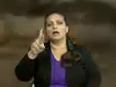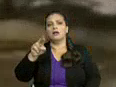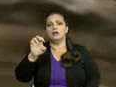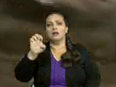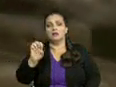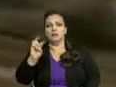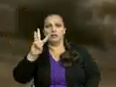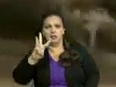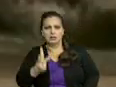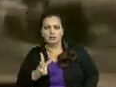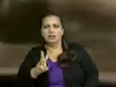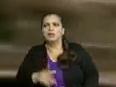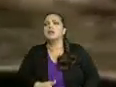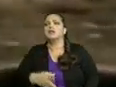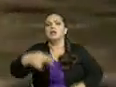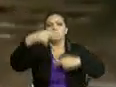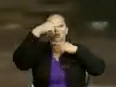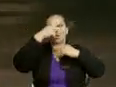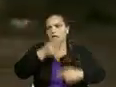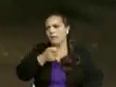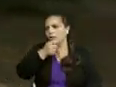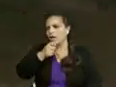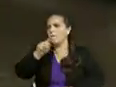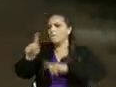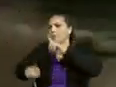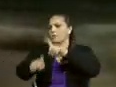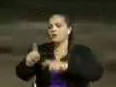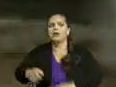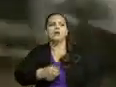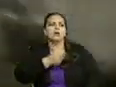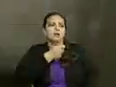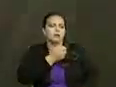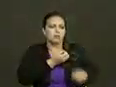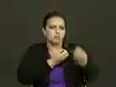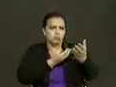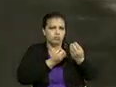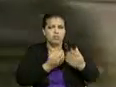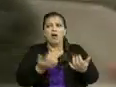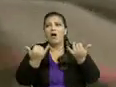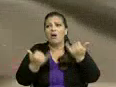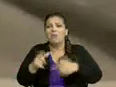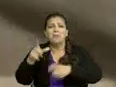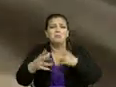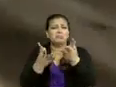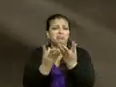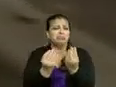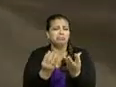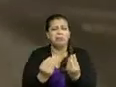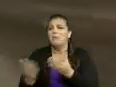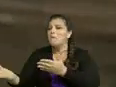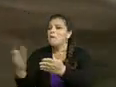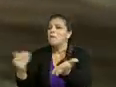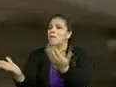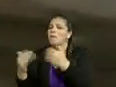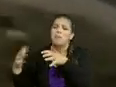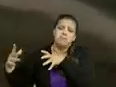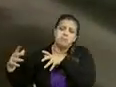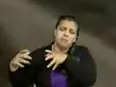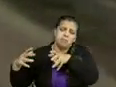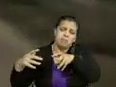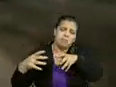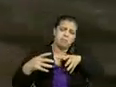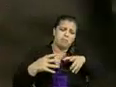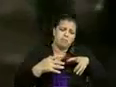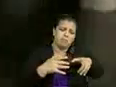conversación ante un medio de comunicación que se trata de la mayor evacuación de la gente desde la región jamás realizada. Esto debido